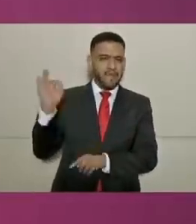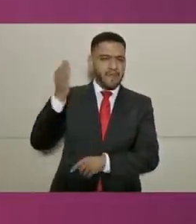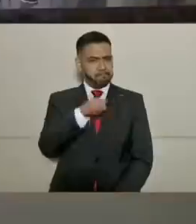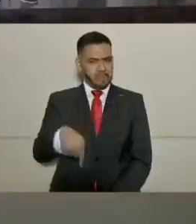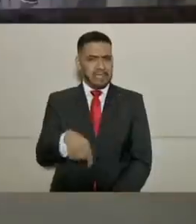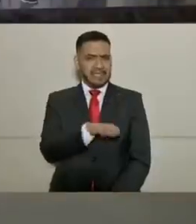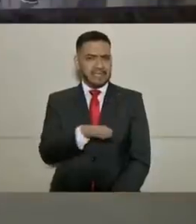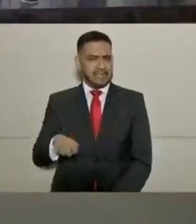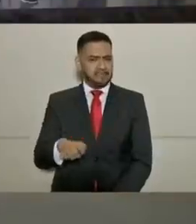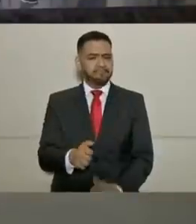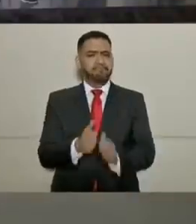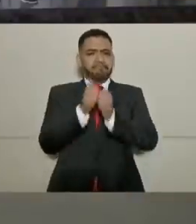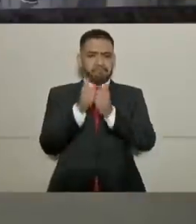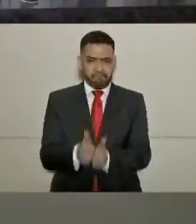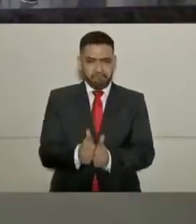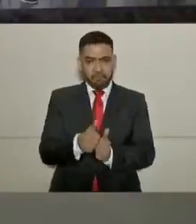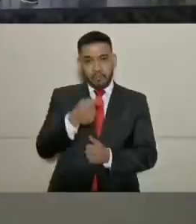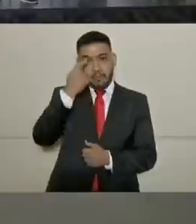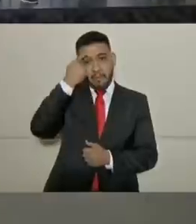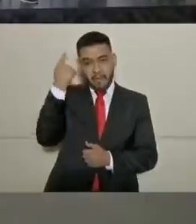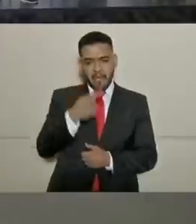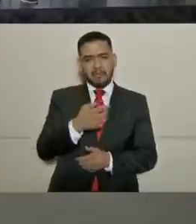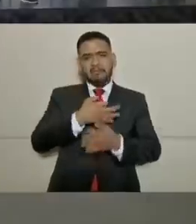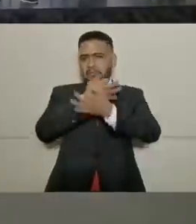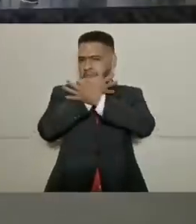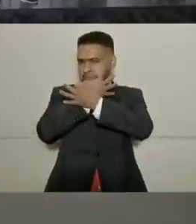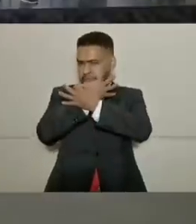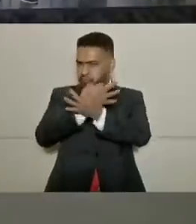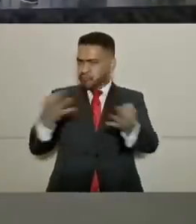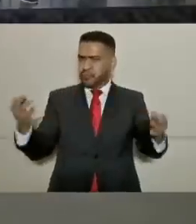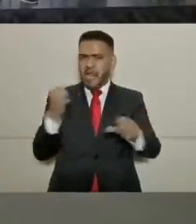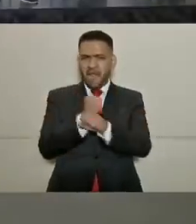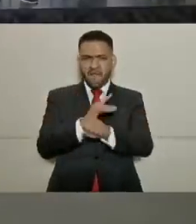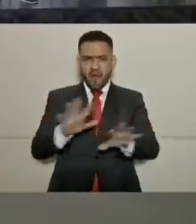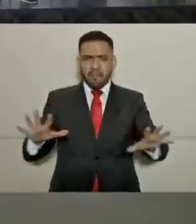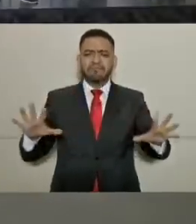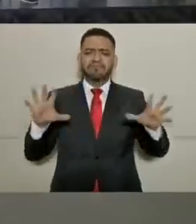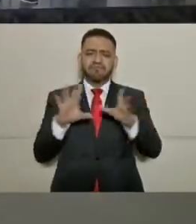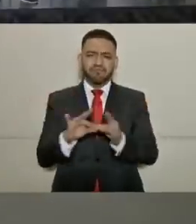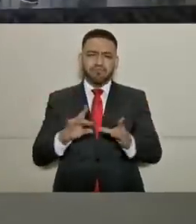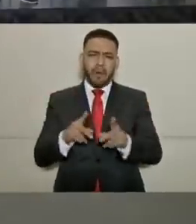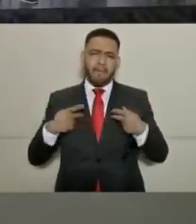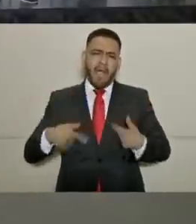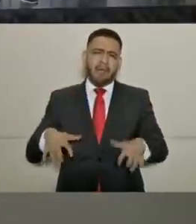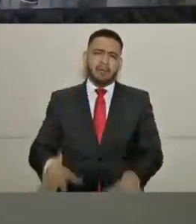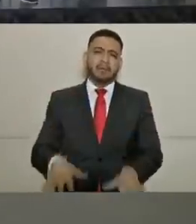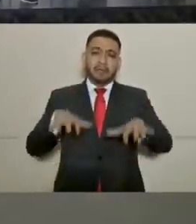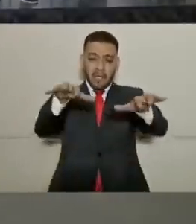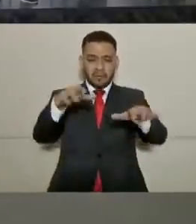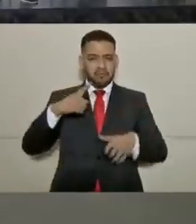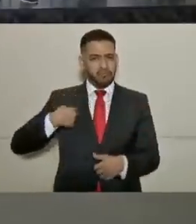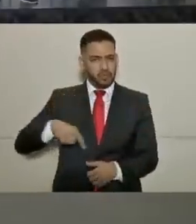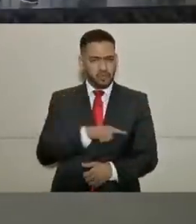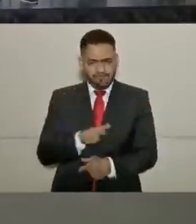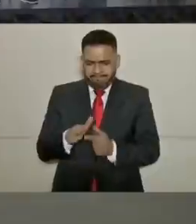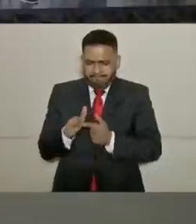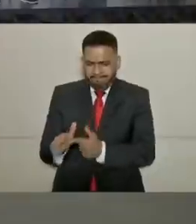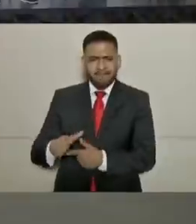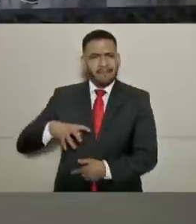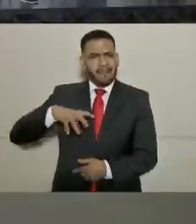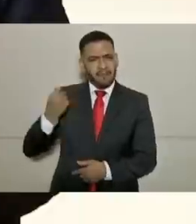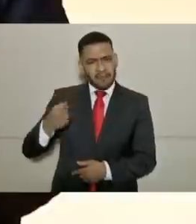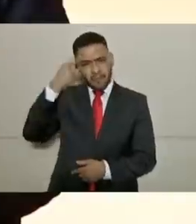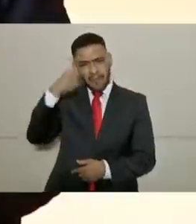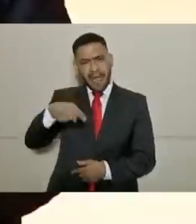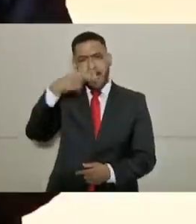Federación para informarle a la gente de que seguimos luchando para la